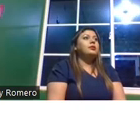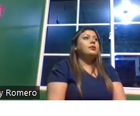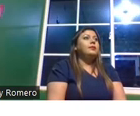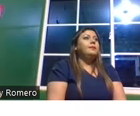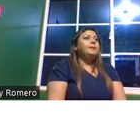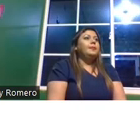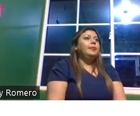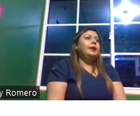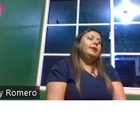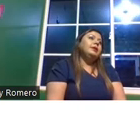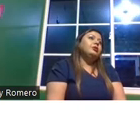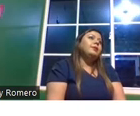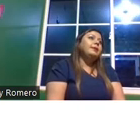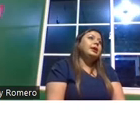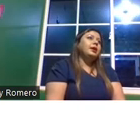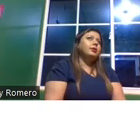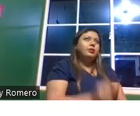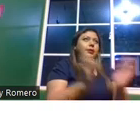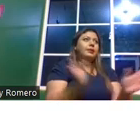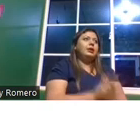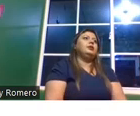financiero. ¿Cómo lo hace?